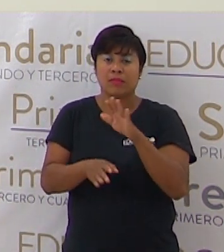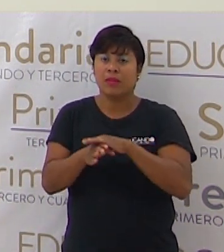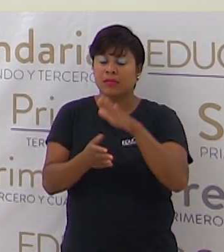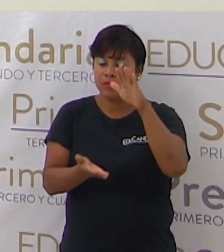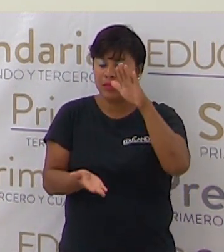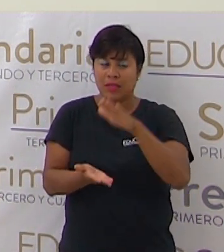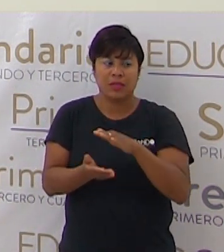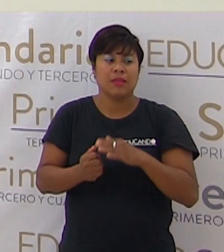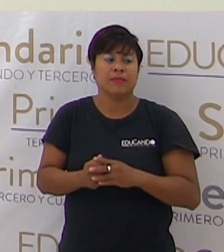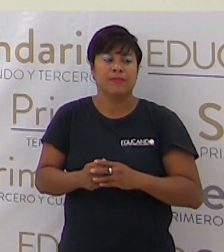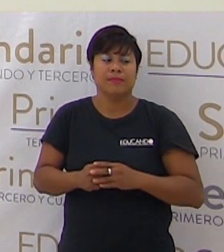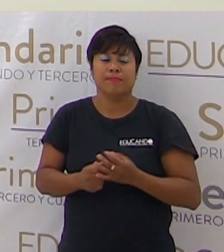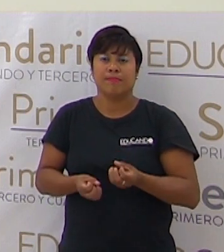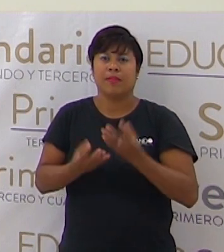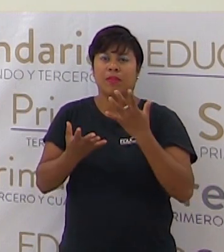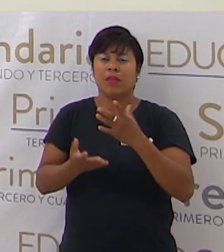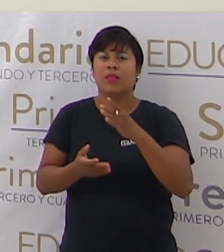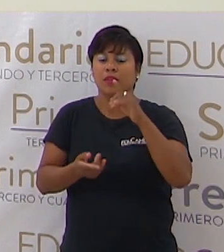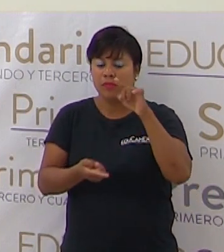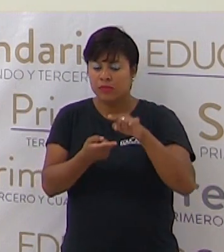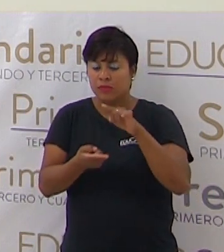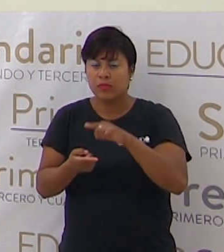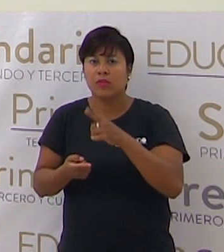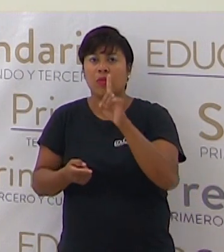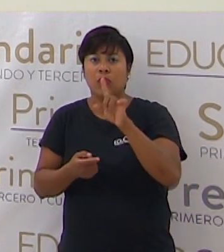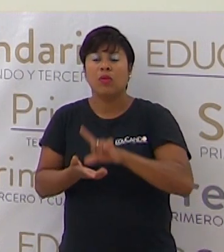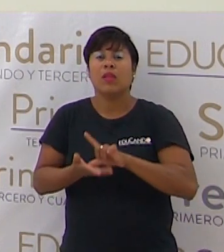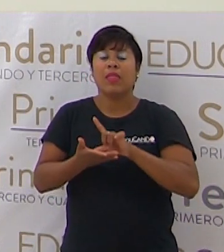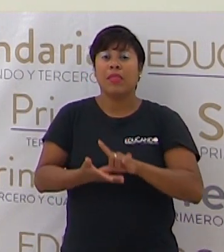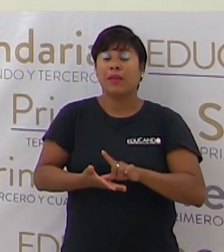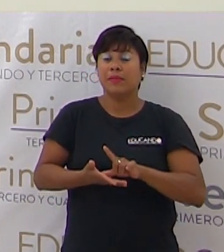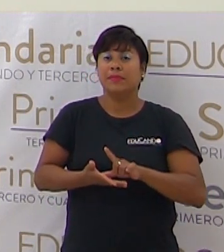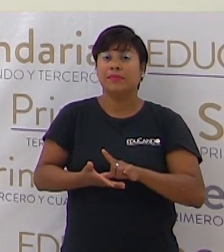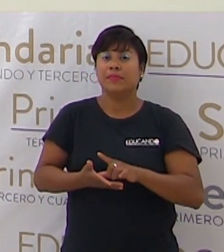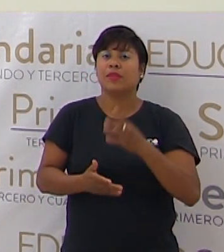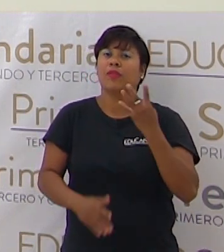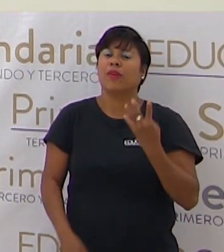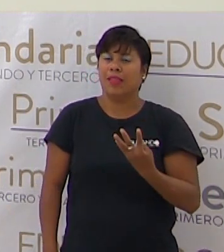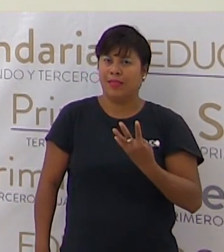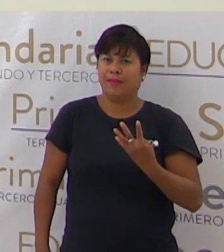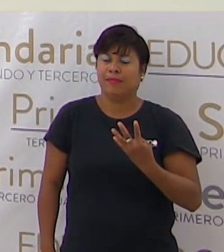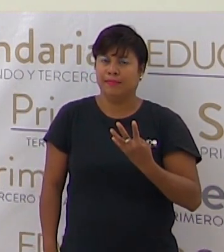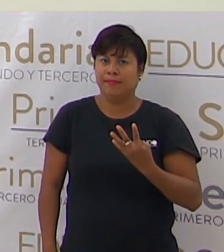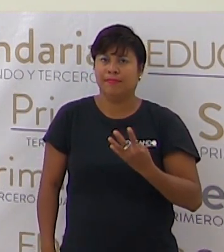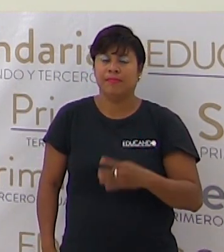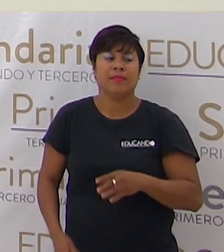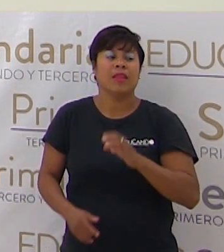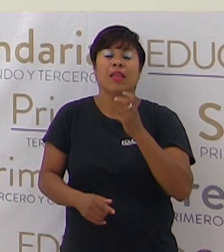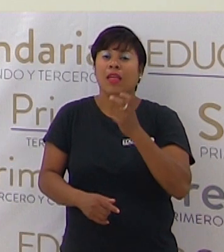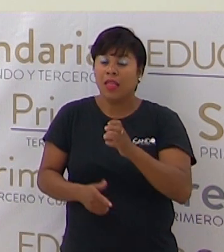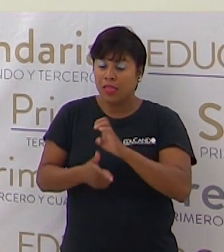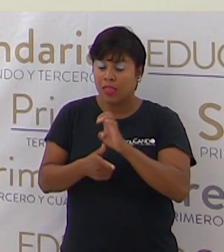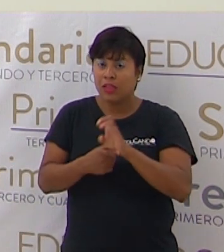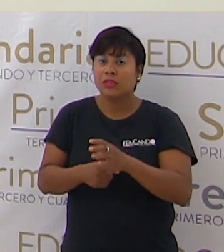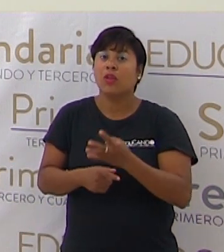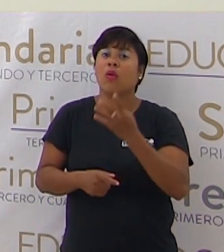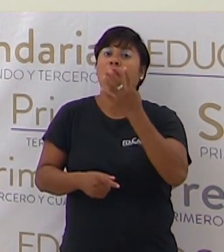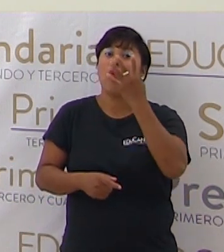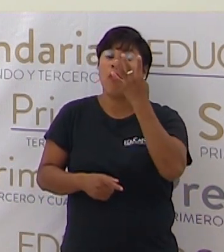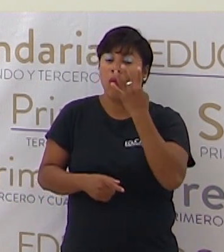pequeñas. ¿Cuántas pequeñas le caben a 1 litro? 4. Por lo tanto, me van a salir